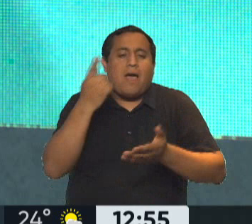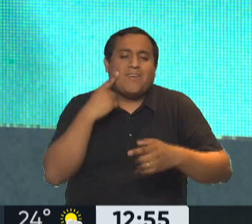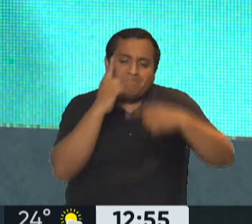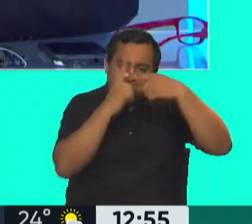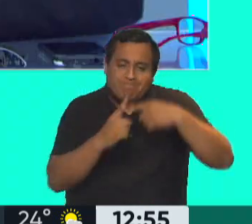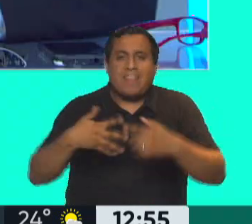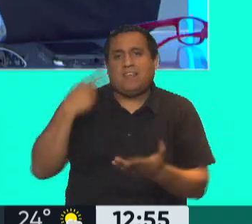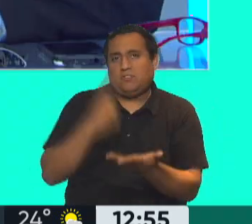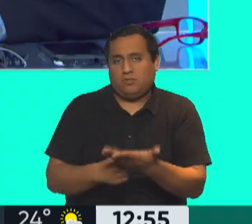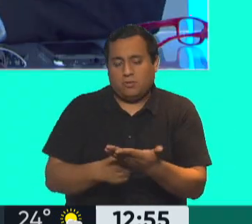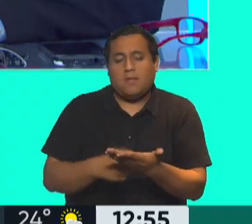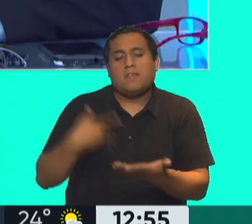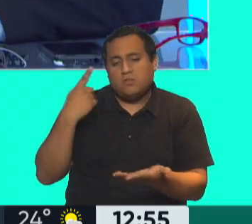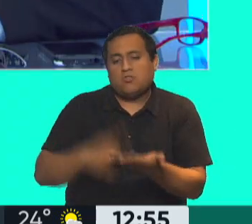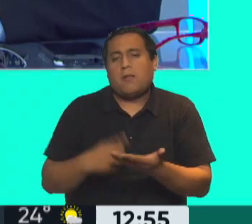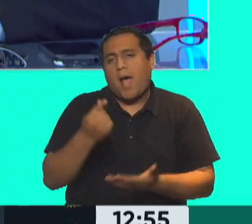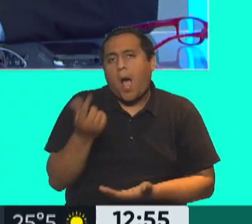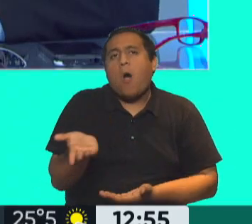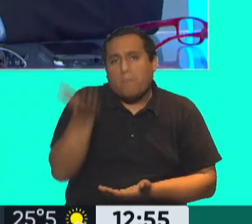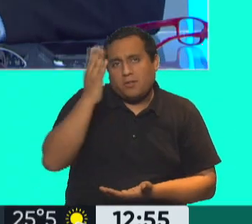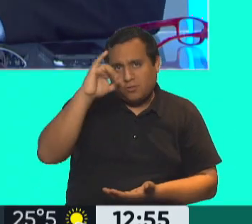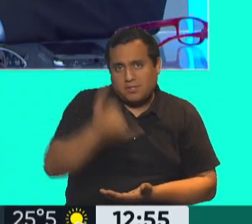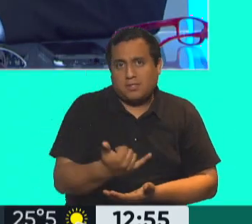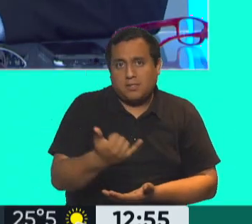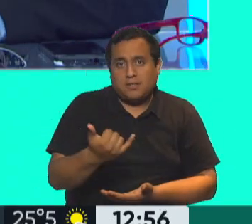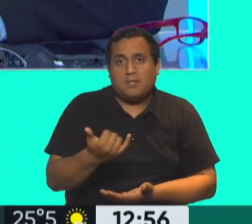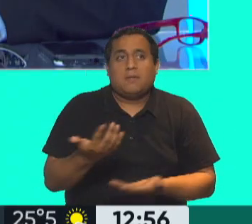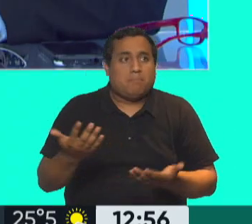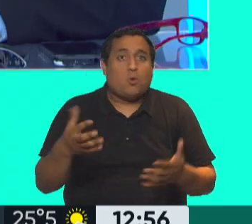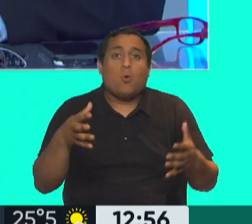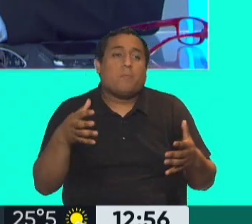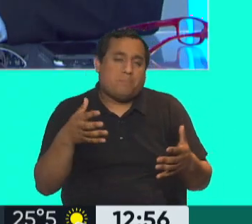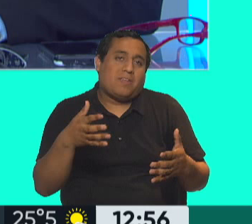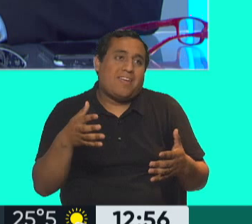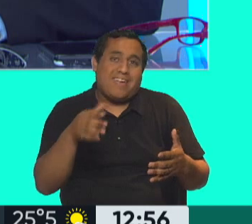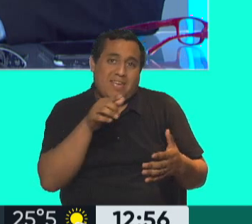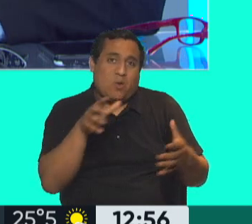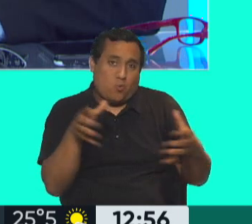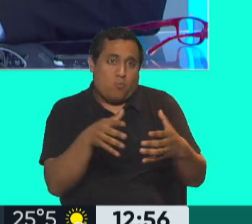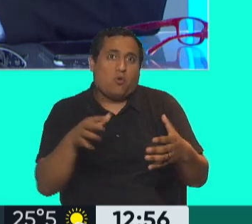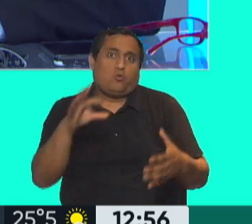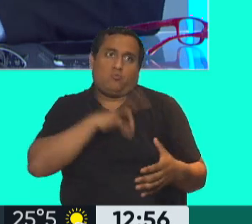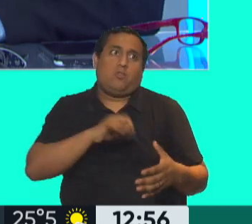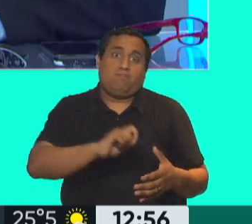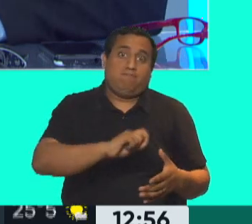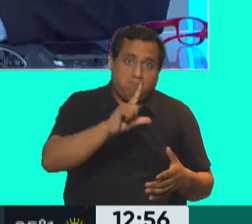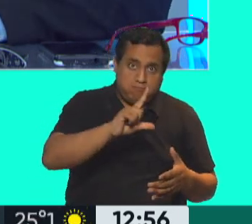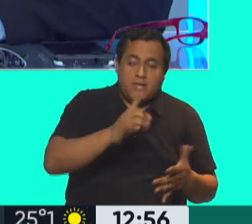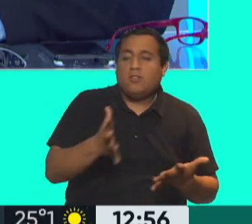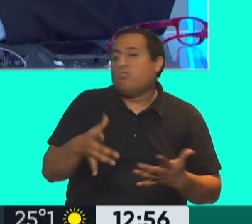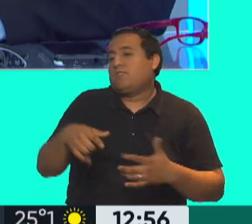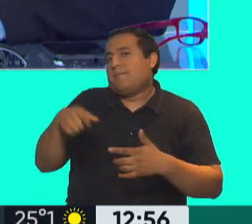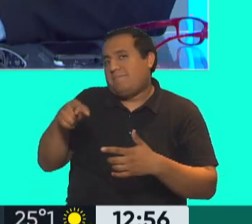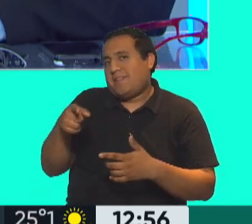Bueno, entonces se definió eso y efectivamente las paritarias del sector dieron aumento que ahora lleva a que haya